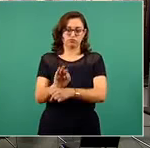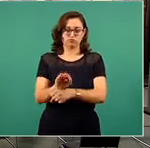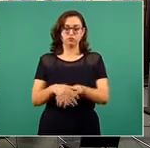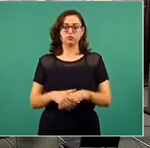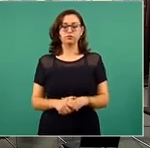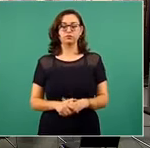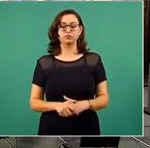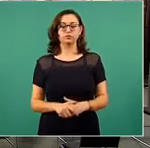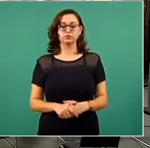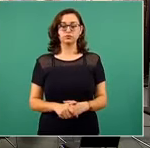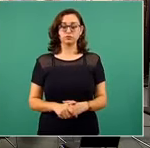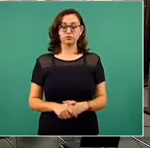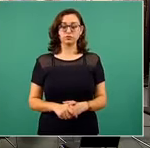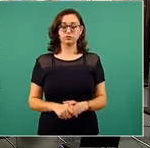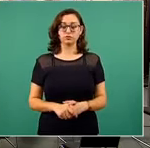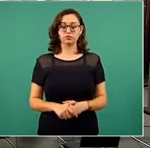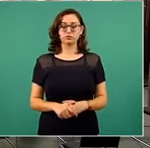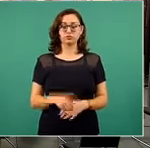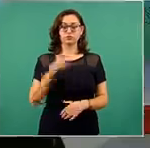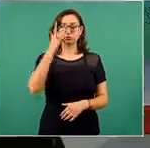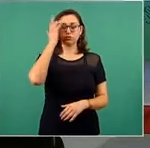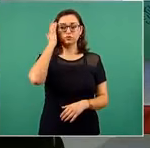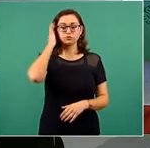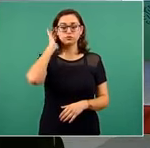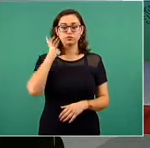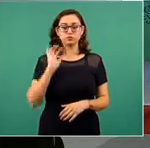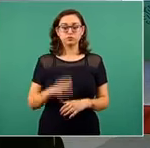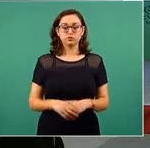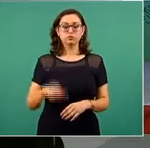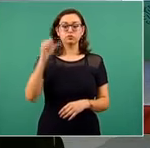sea necesario. Ayer aplicamos